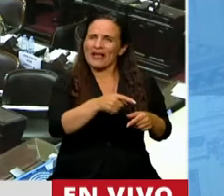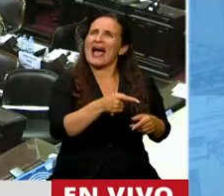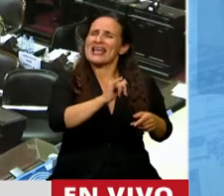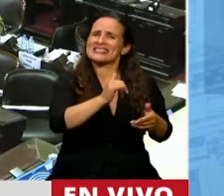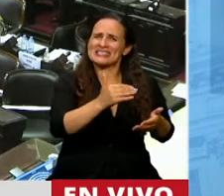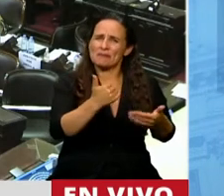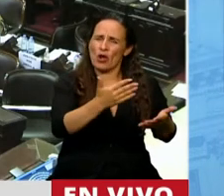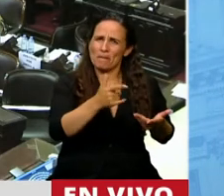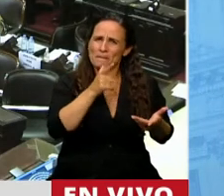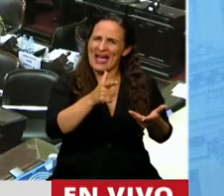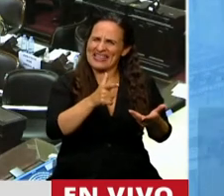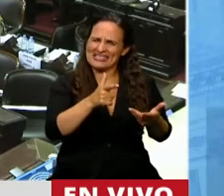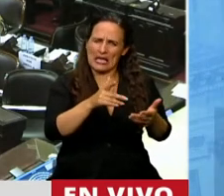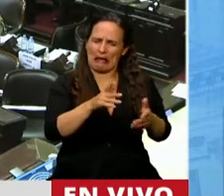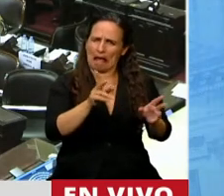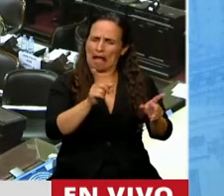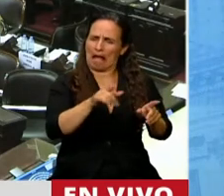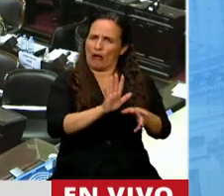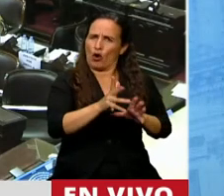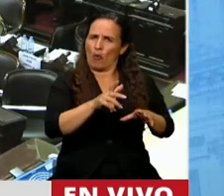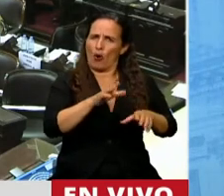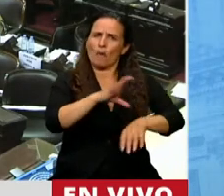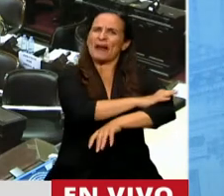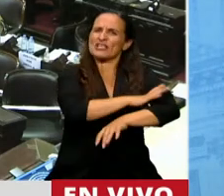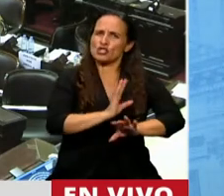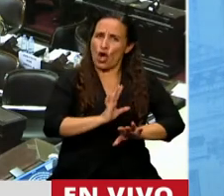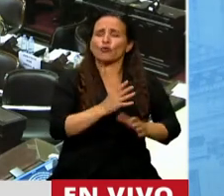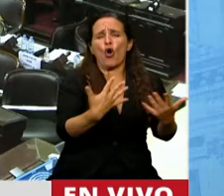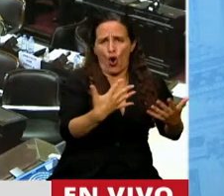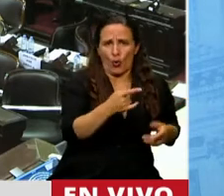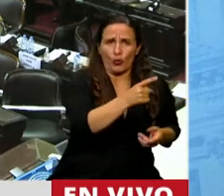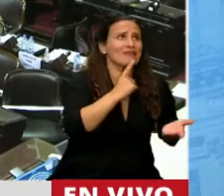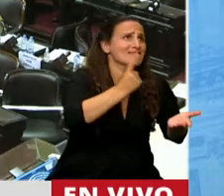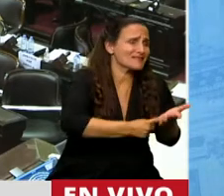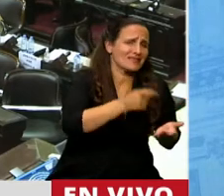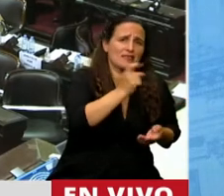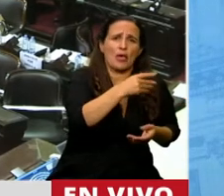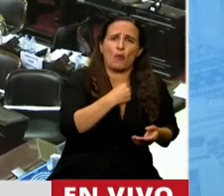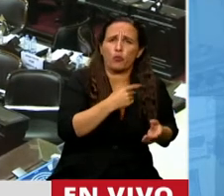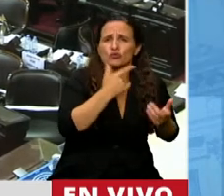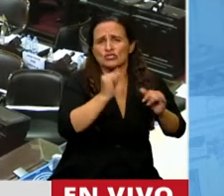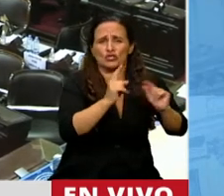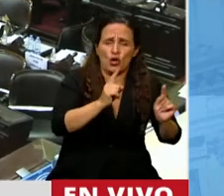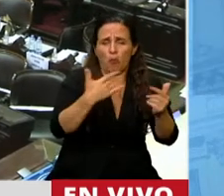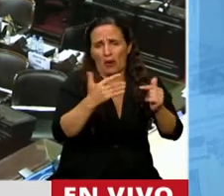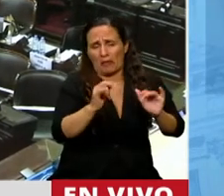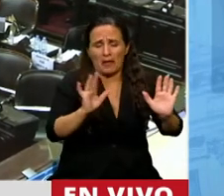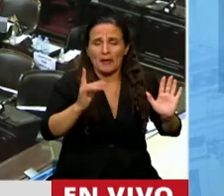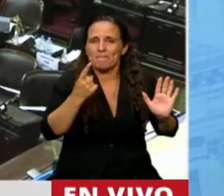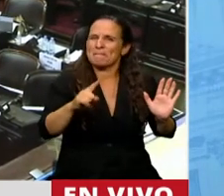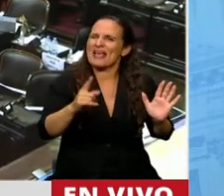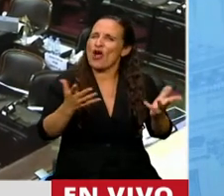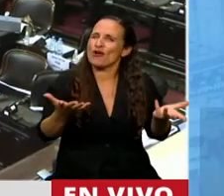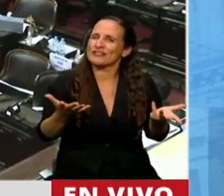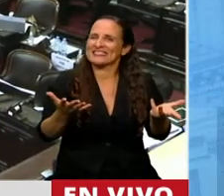puede aparecer como un elemento de presión. Es cierto, es voluntario, puede o no prestarse a esto que se está ofreciendo hoy, pero me parece